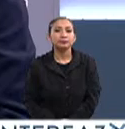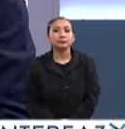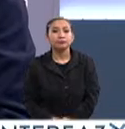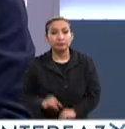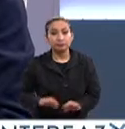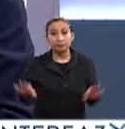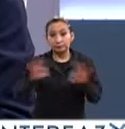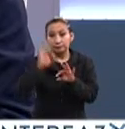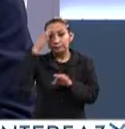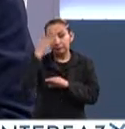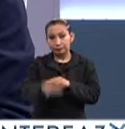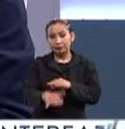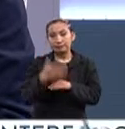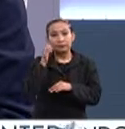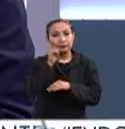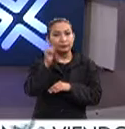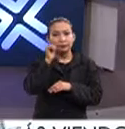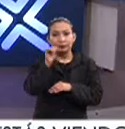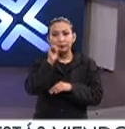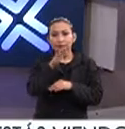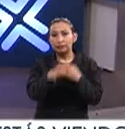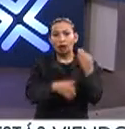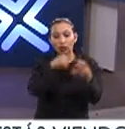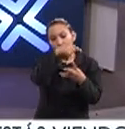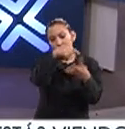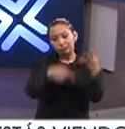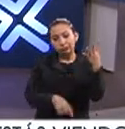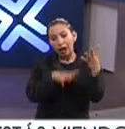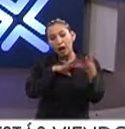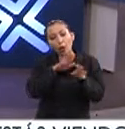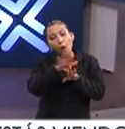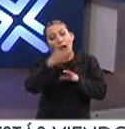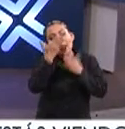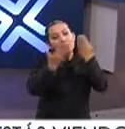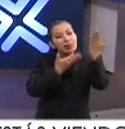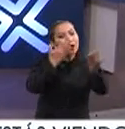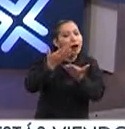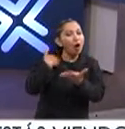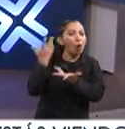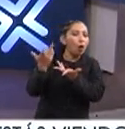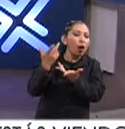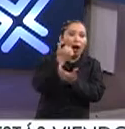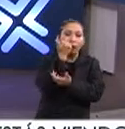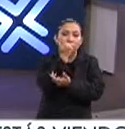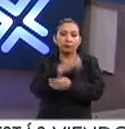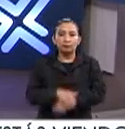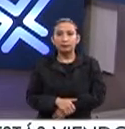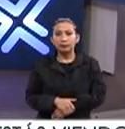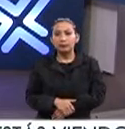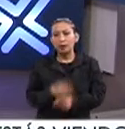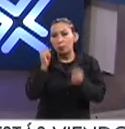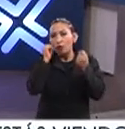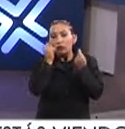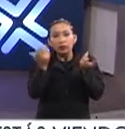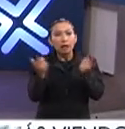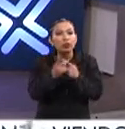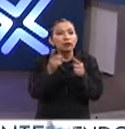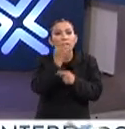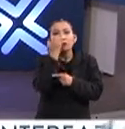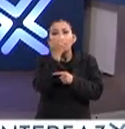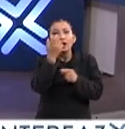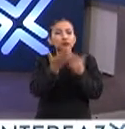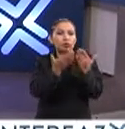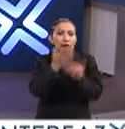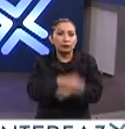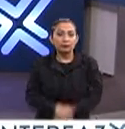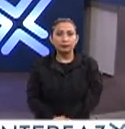pues es importante saberlo, que siempre están abiertas todas las opciones de académicas para cualquier estudiante de la UNAM, independientemente del campus donde se